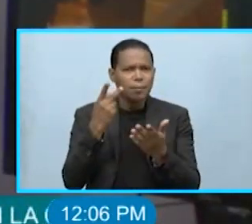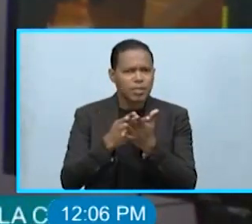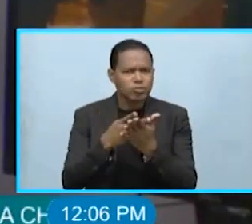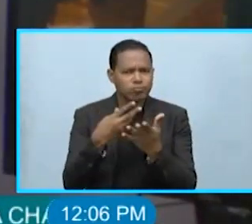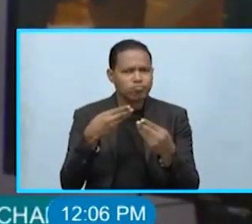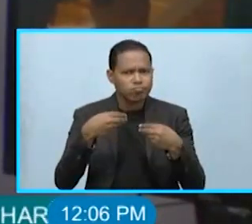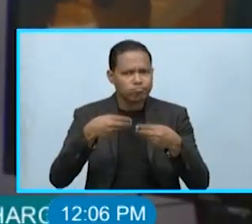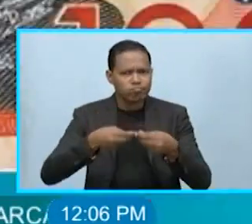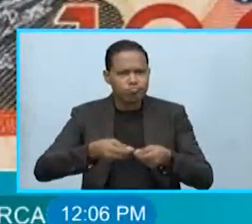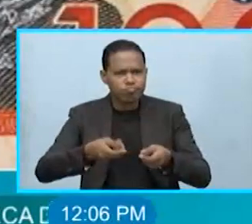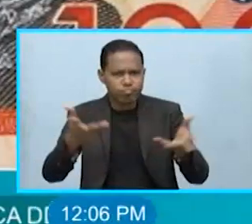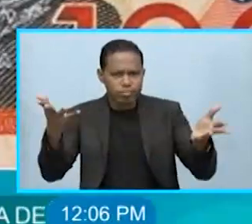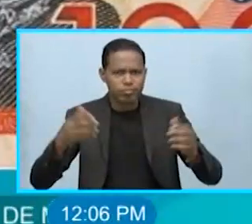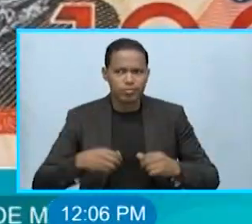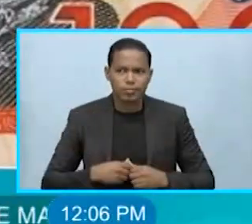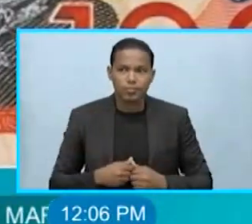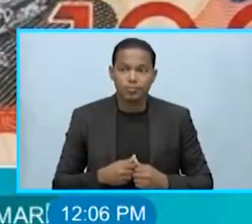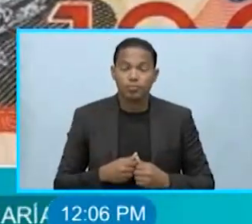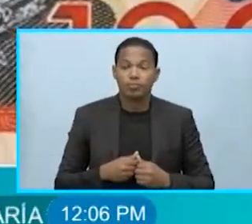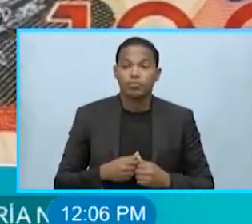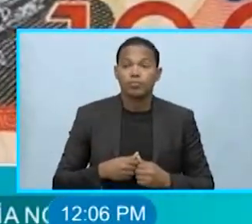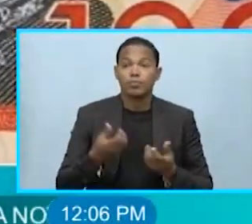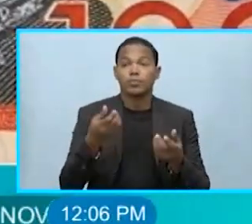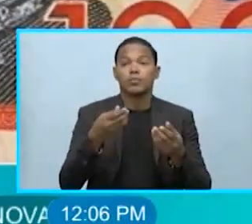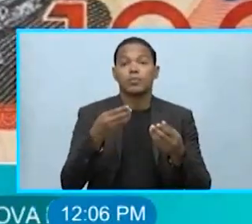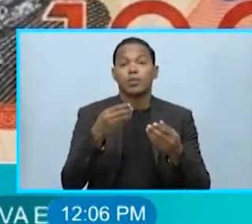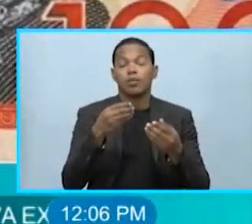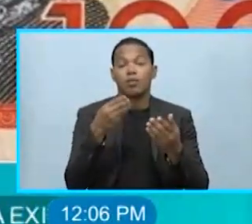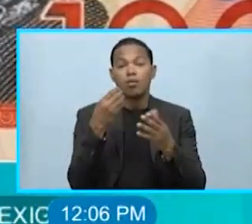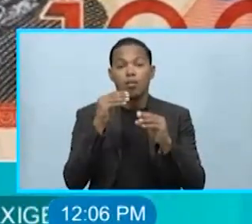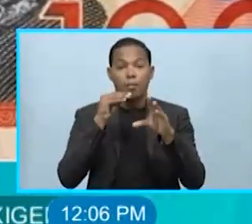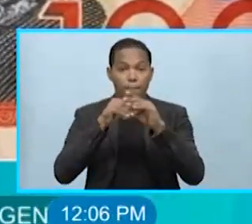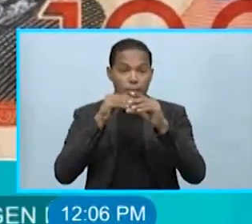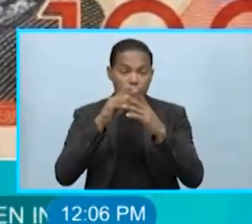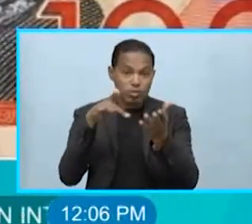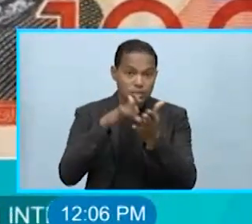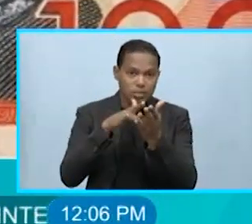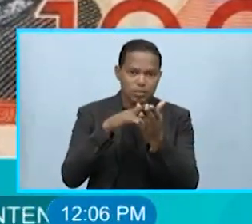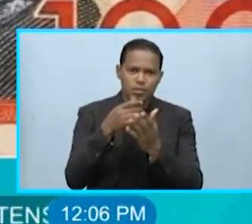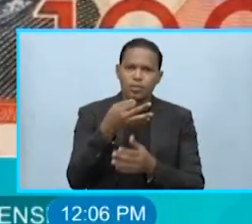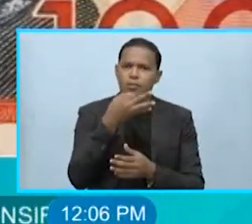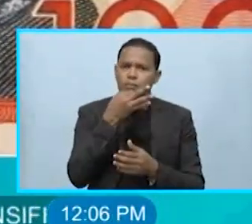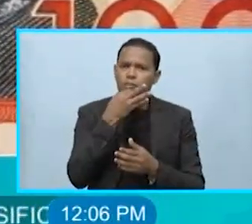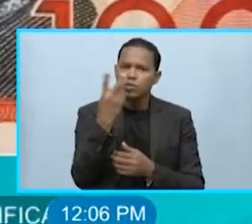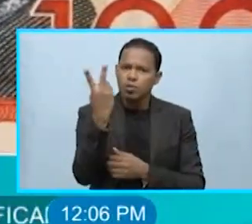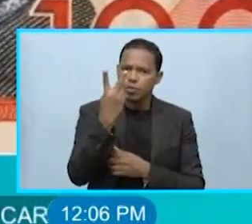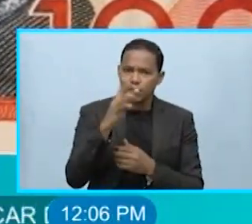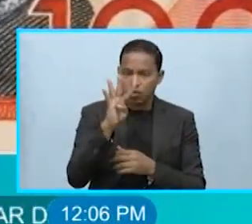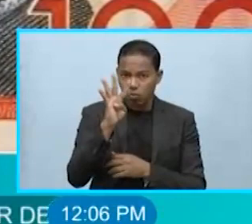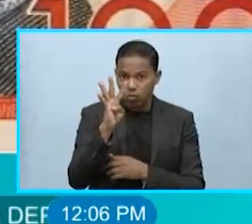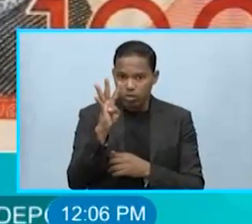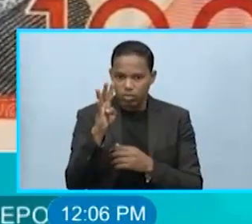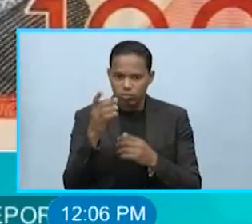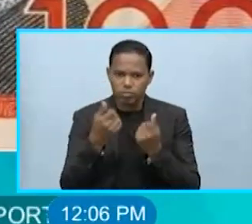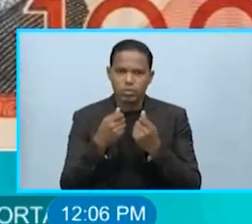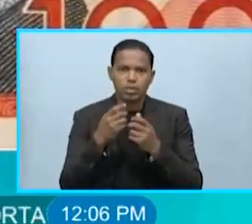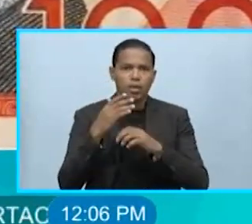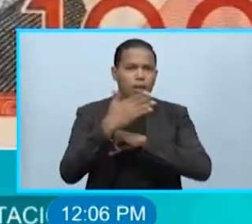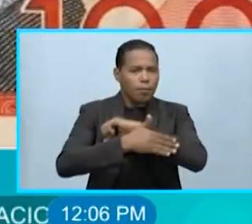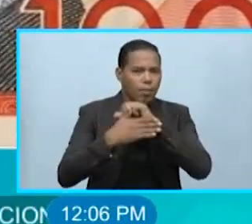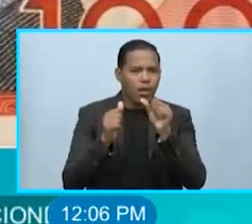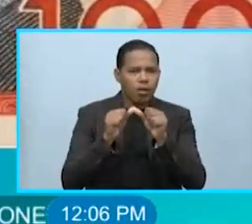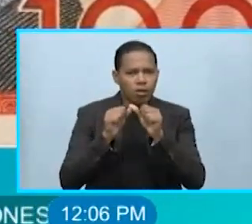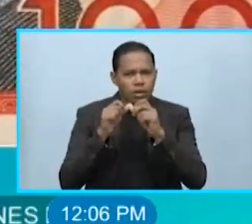económicas. El Banco Central de la República Dominicana informó que a partir del próximo viernes 4 circulará en el país un